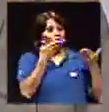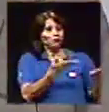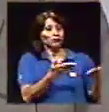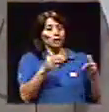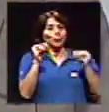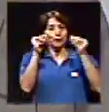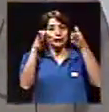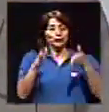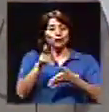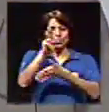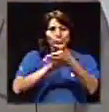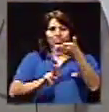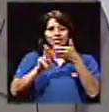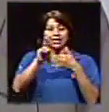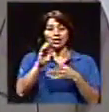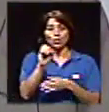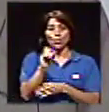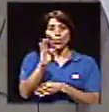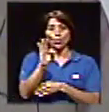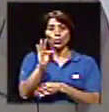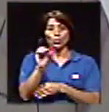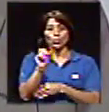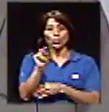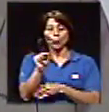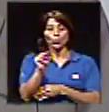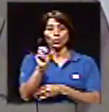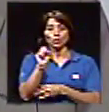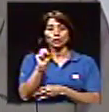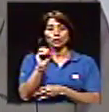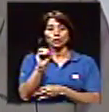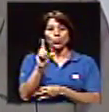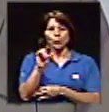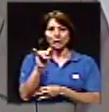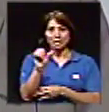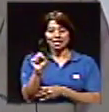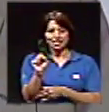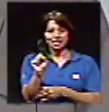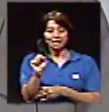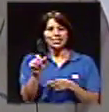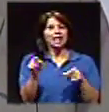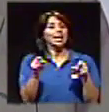universitario Otón Solís, quien además